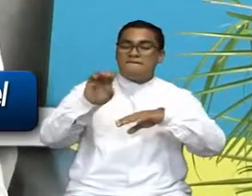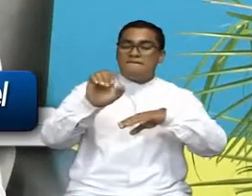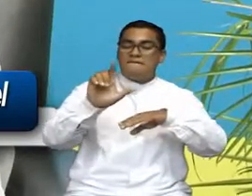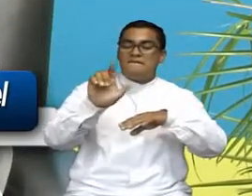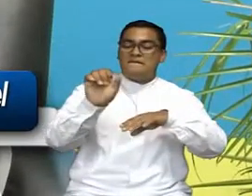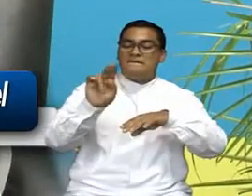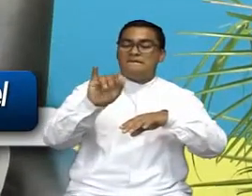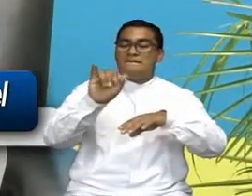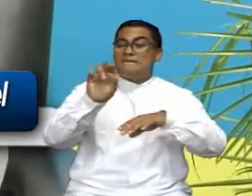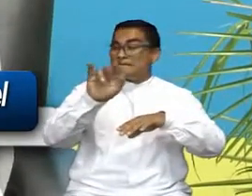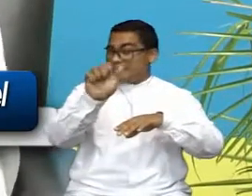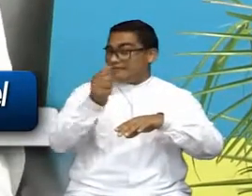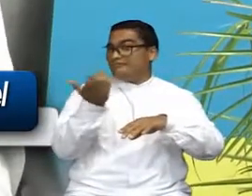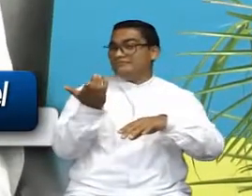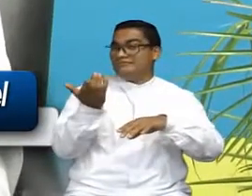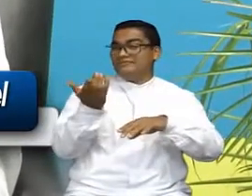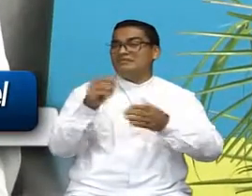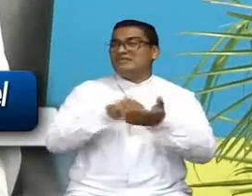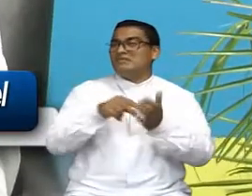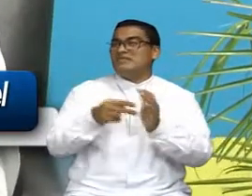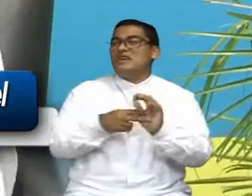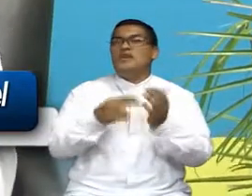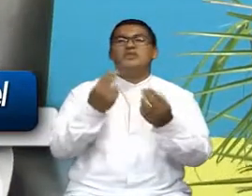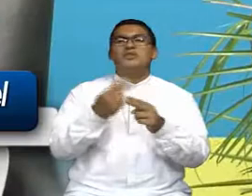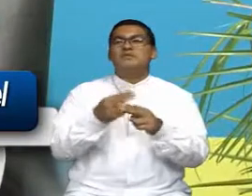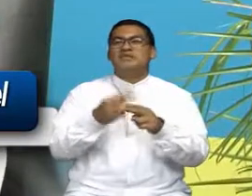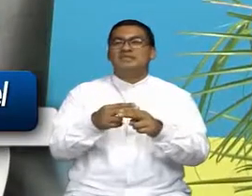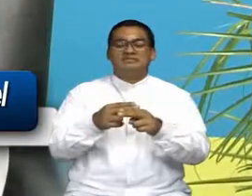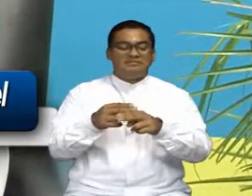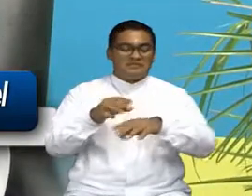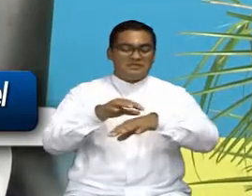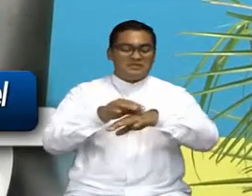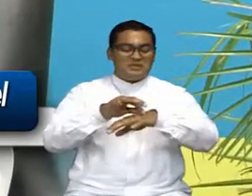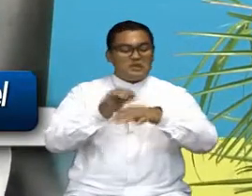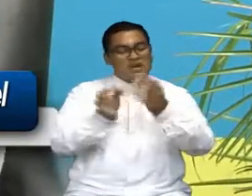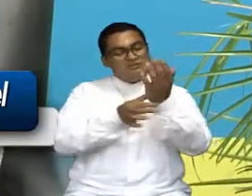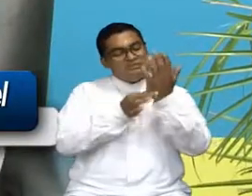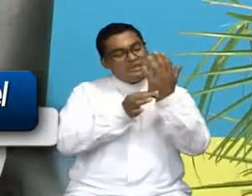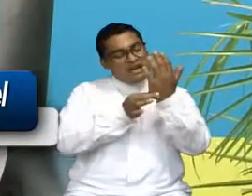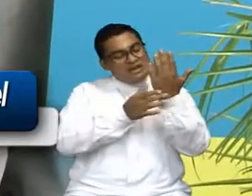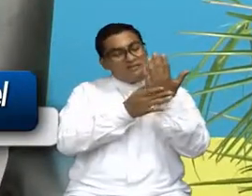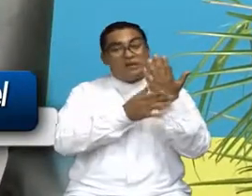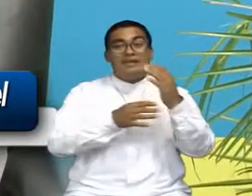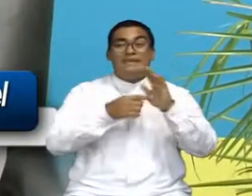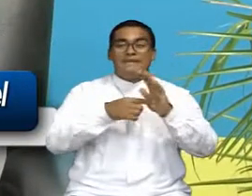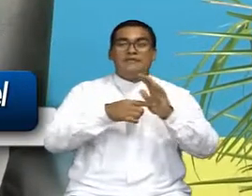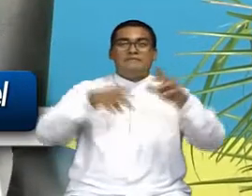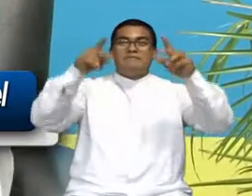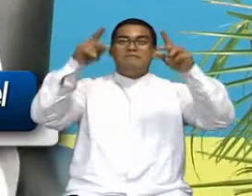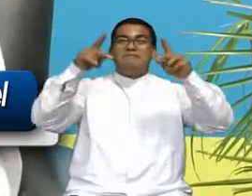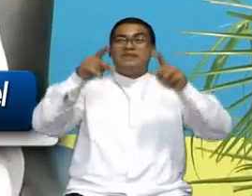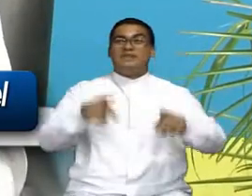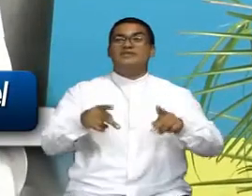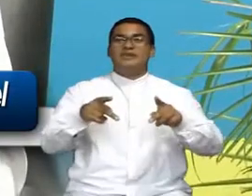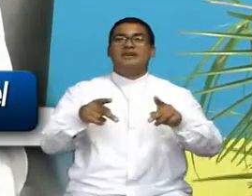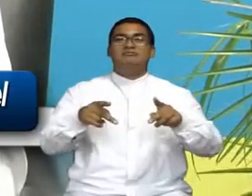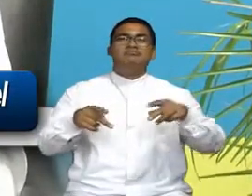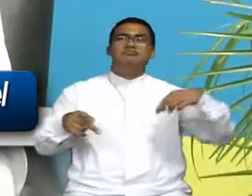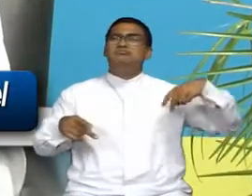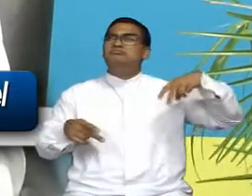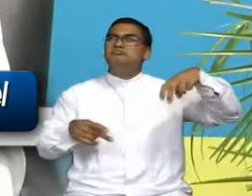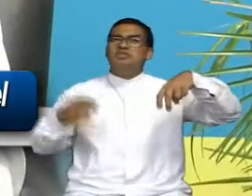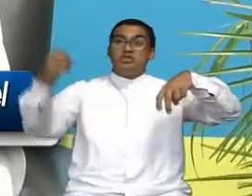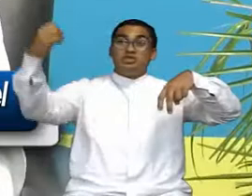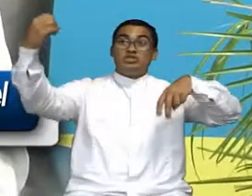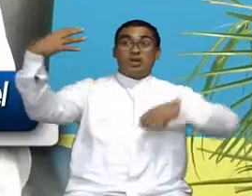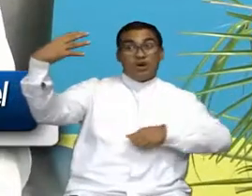sobre melanina. Ahí tenemos que ver si son secundarias a la exposición solar, la mayoría de ellas, ¿verdad?, a la